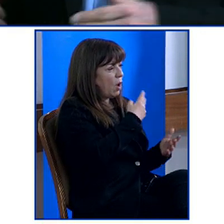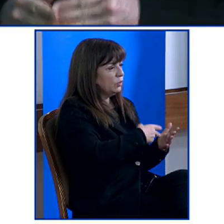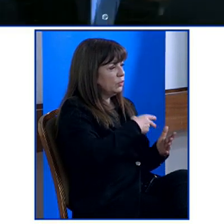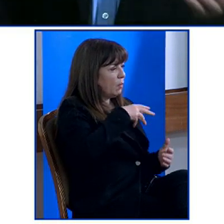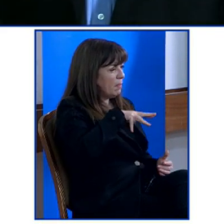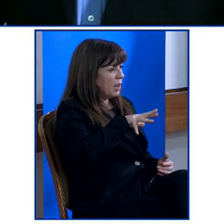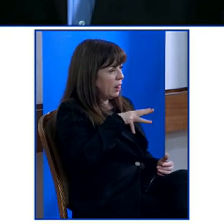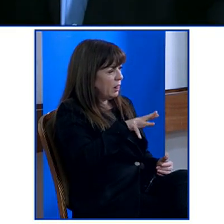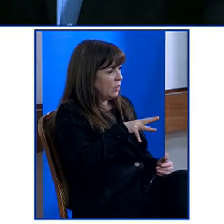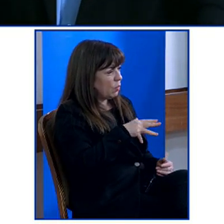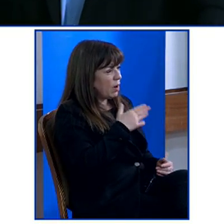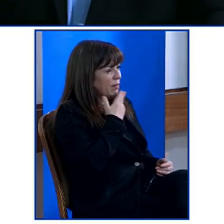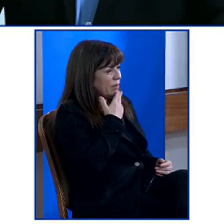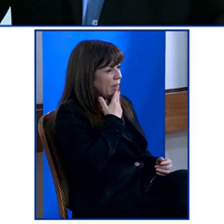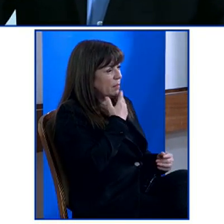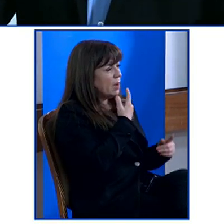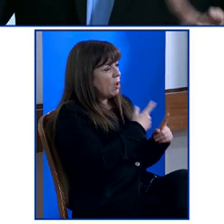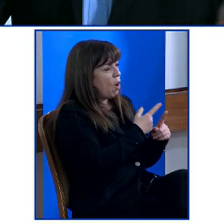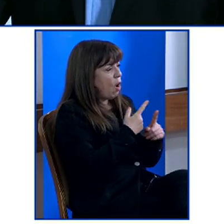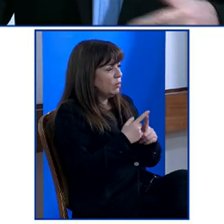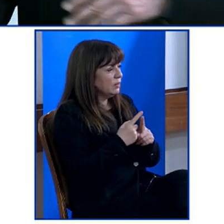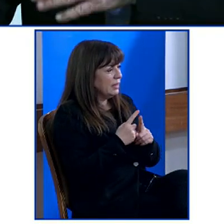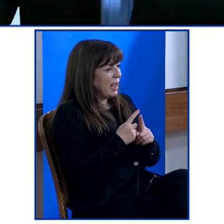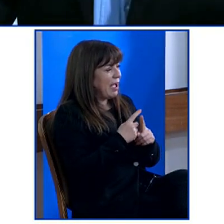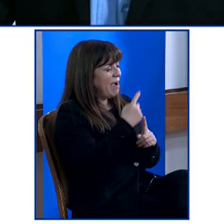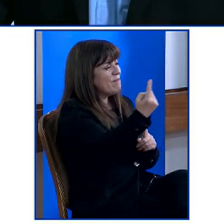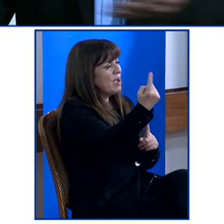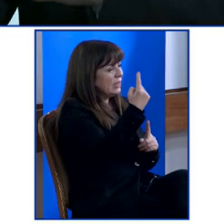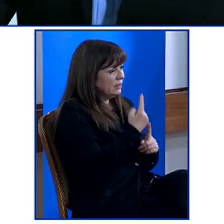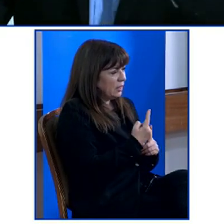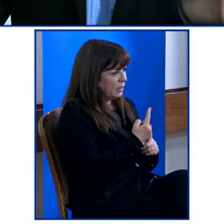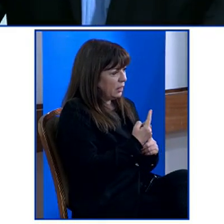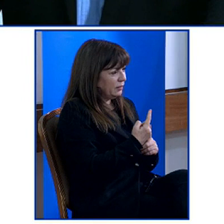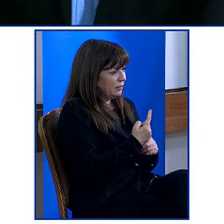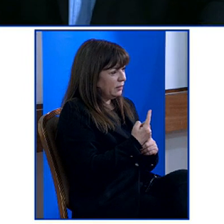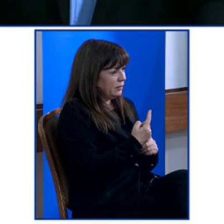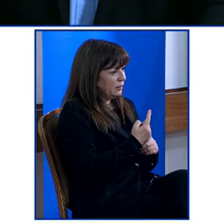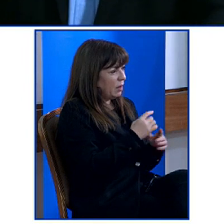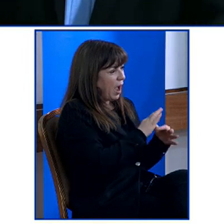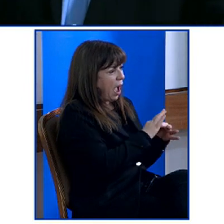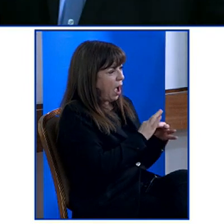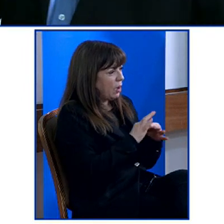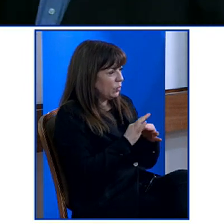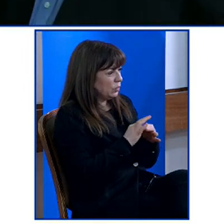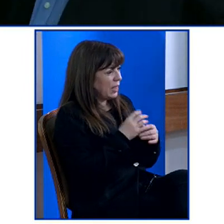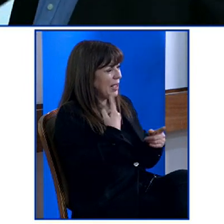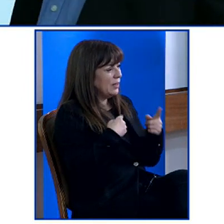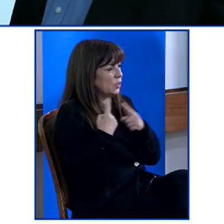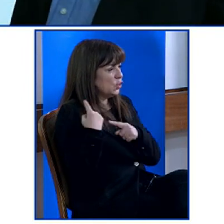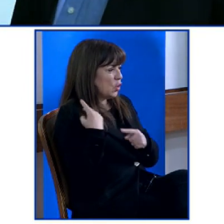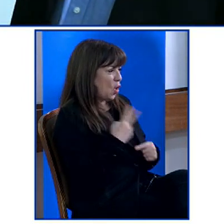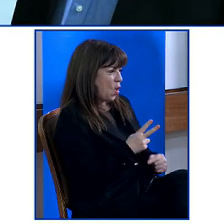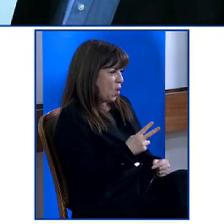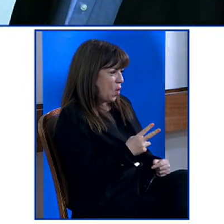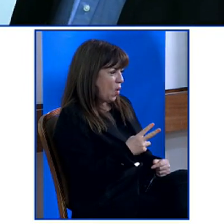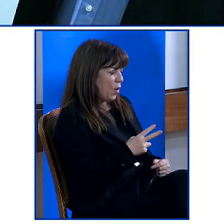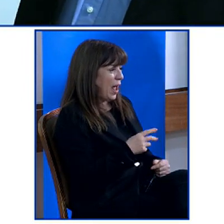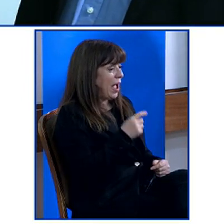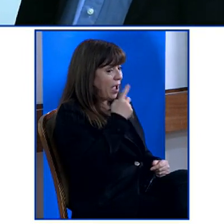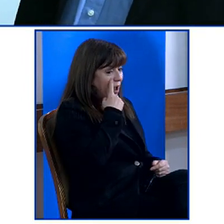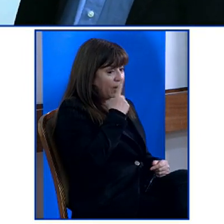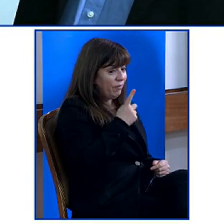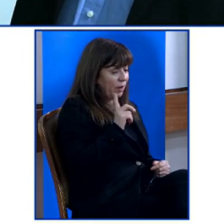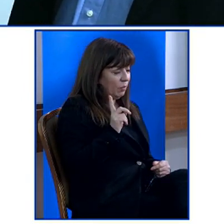tienen otras visitas por otras causas durante su historia. Y aquí